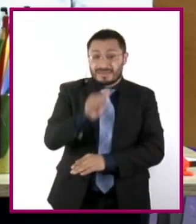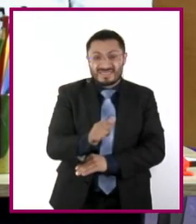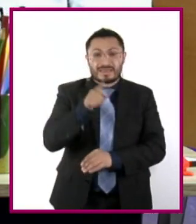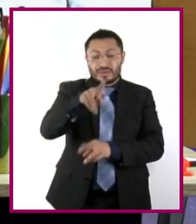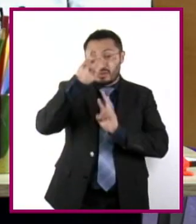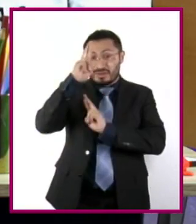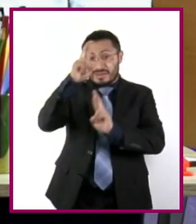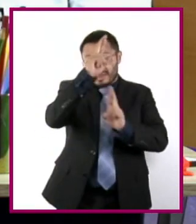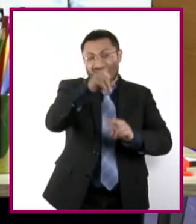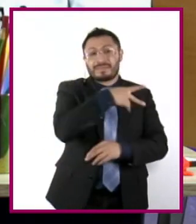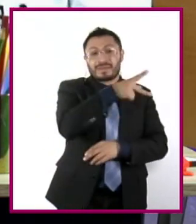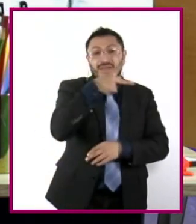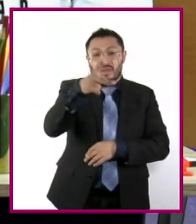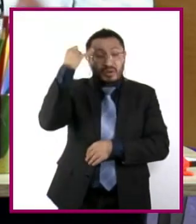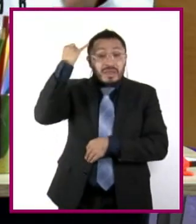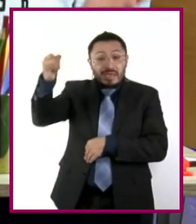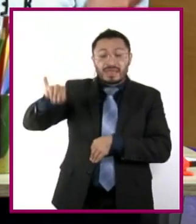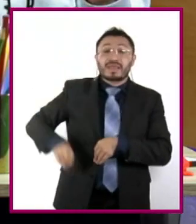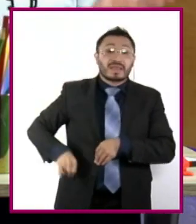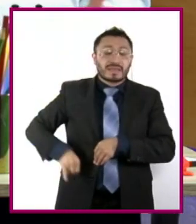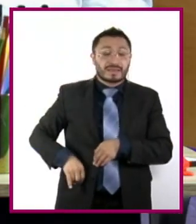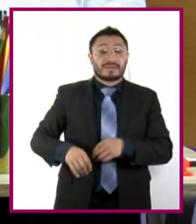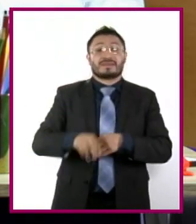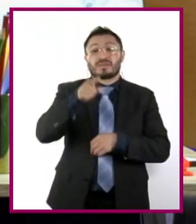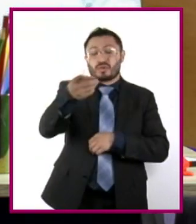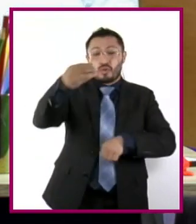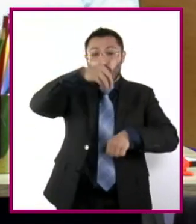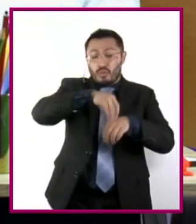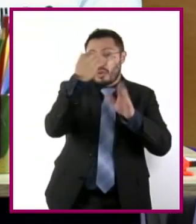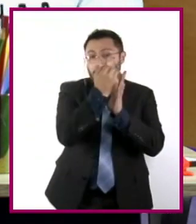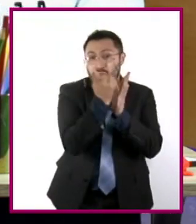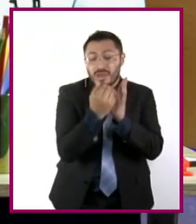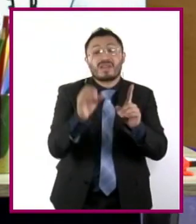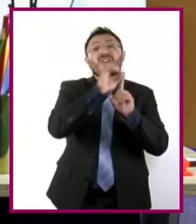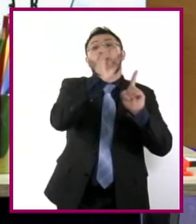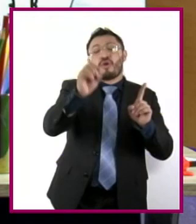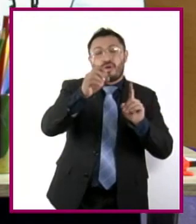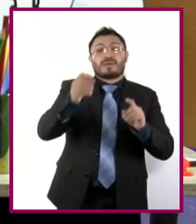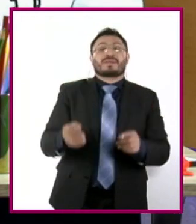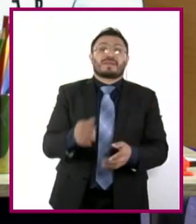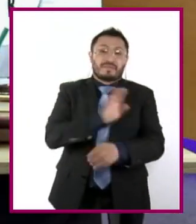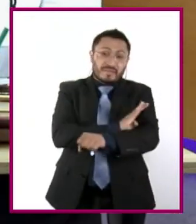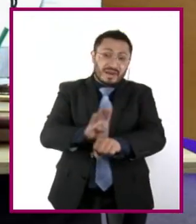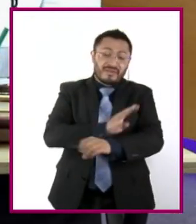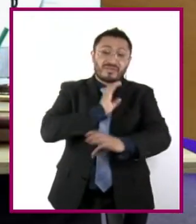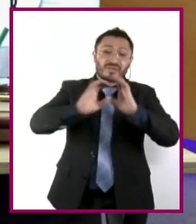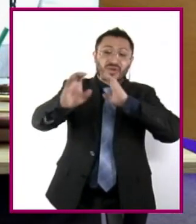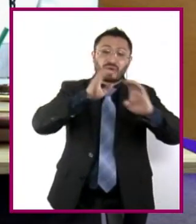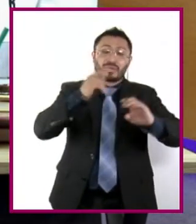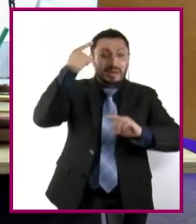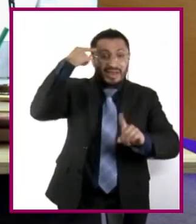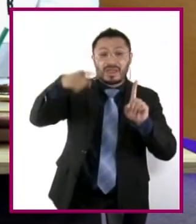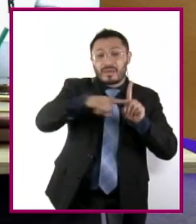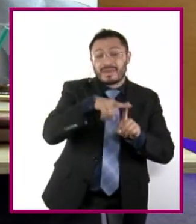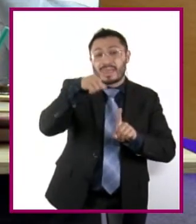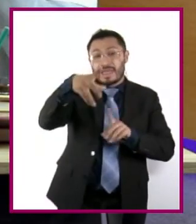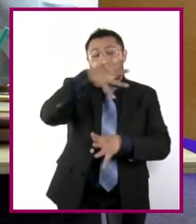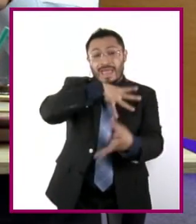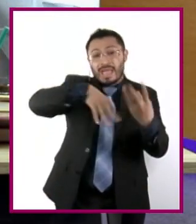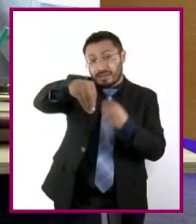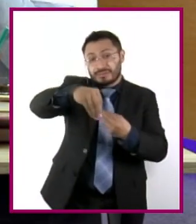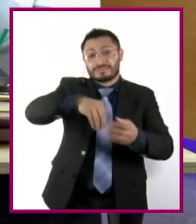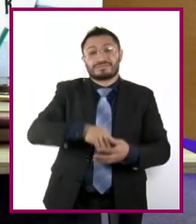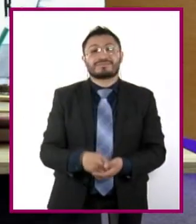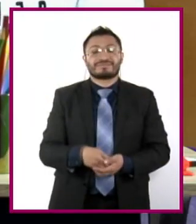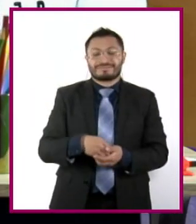intereses personales y los de la otra persona. Establece estrategias que favorecen el estilo de comunicación eficaz. Y ponte en los zapatos de la otra